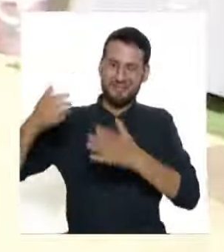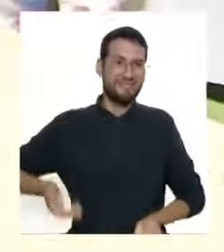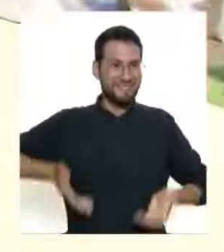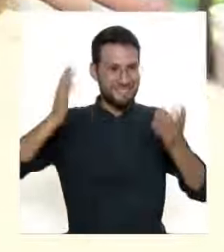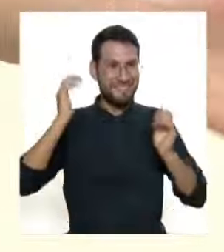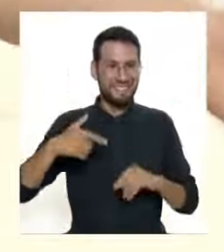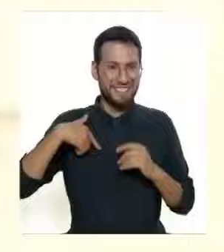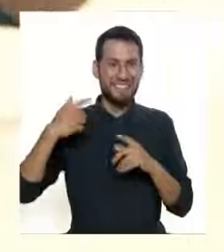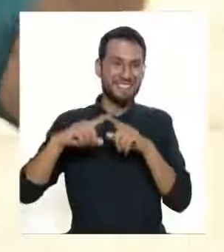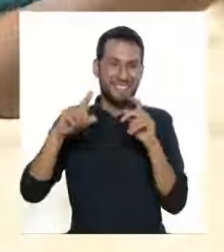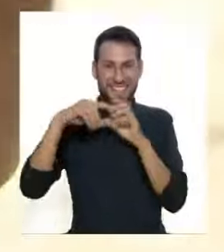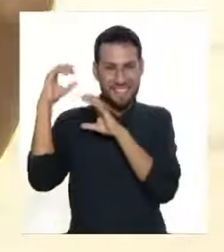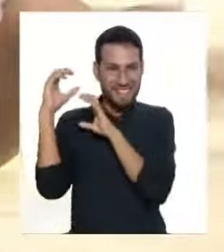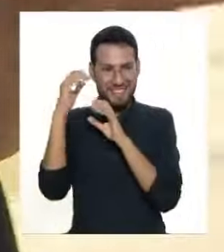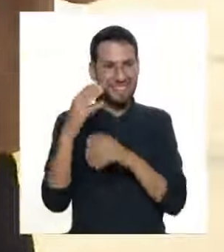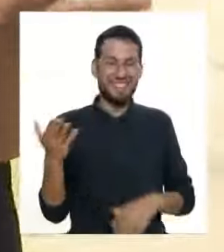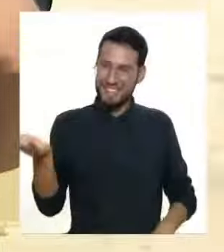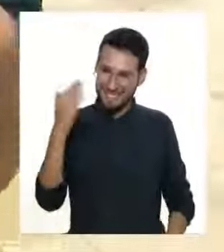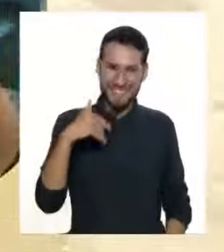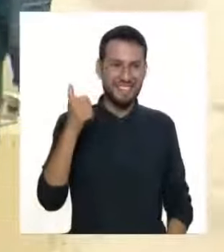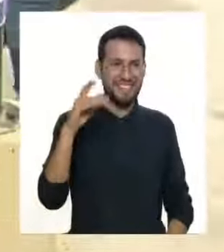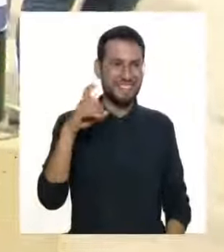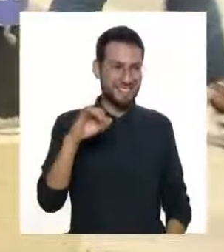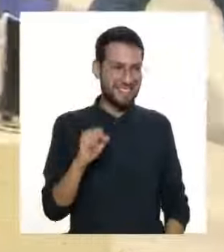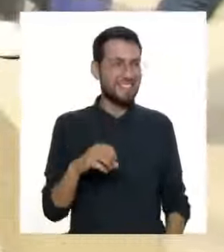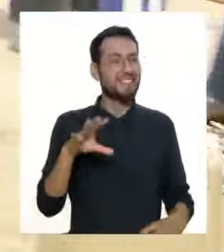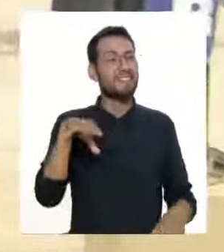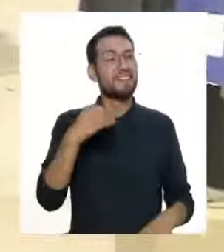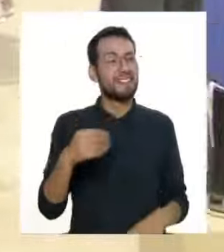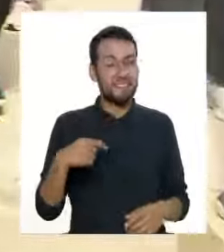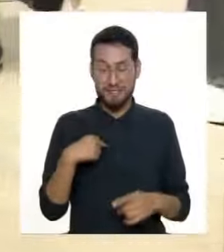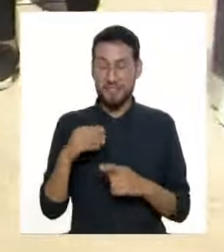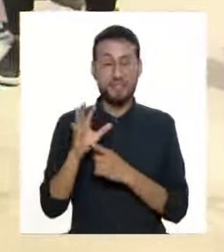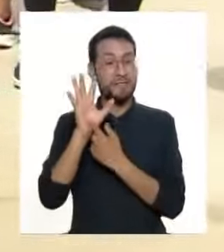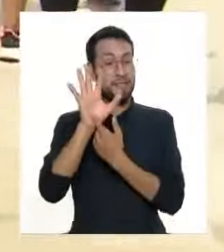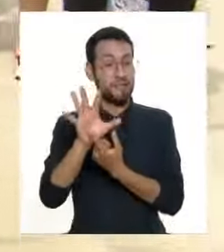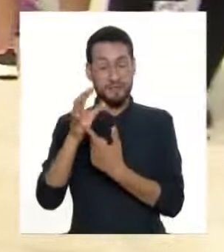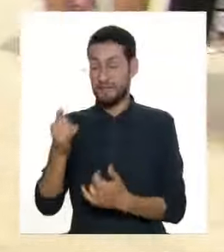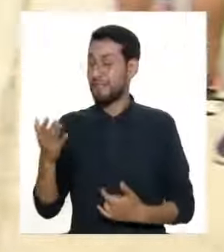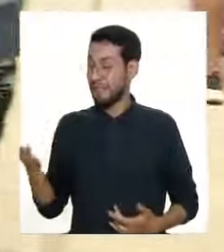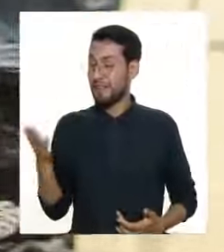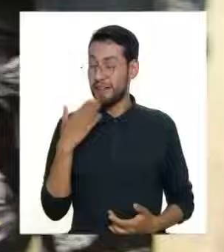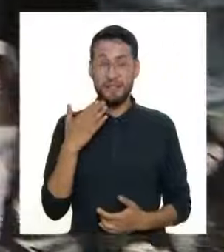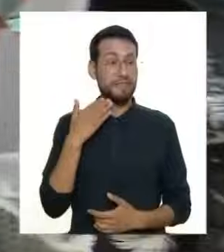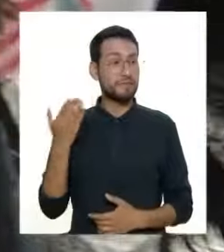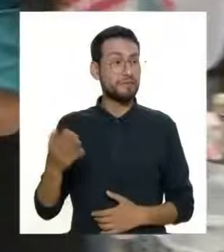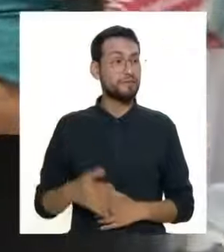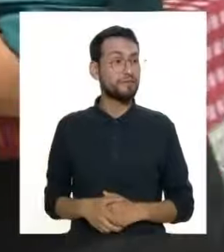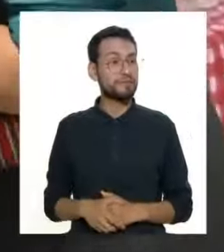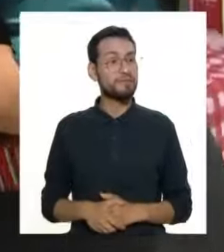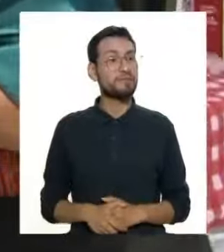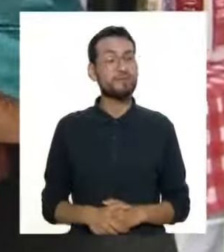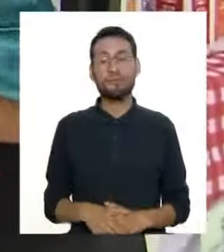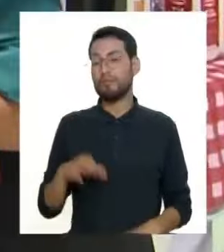hacer todos los movimientos a última hora. Ven, Alexis, ven, Alexis. Porque también te quiero presentar aquí a mi querida... ¿Cuál era tu nombre, mi